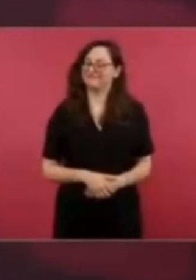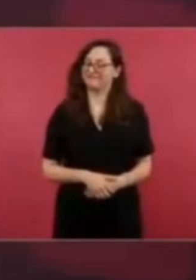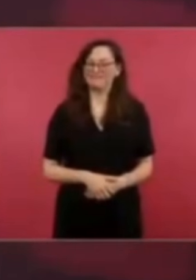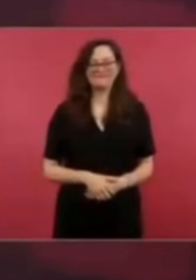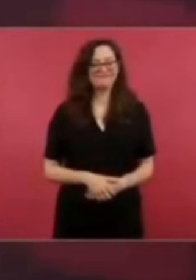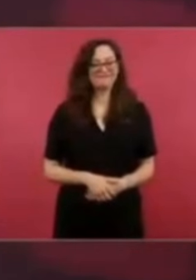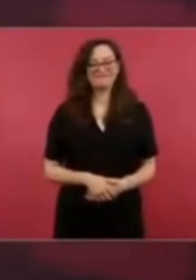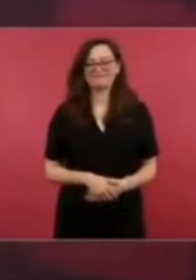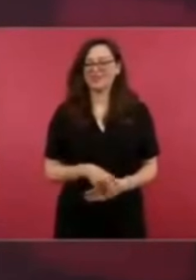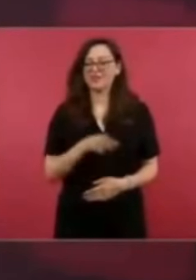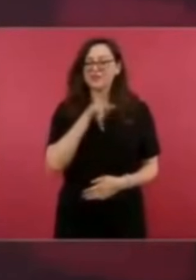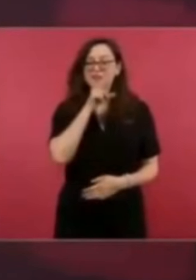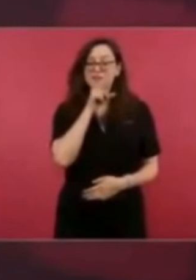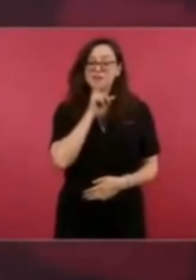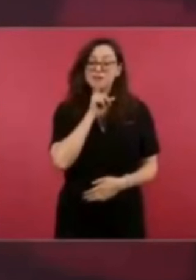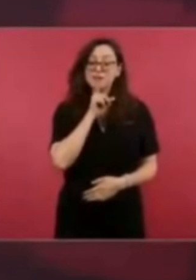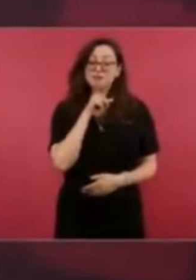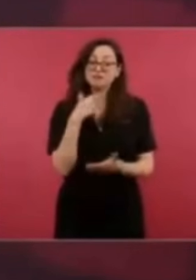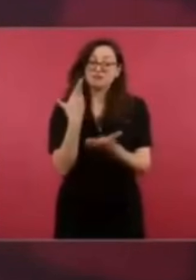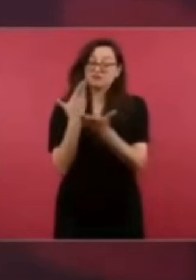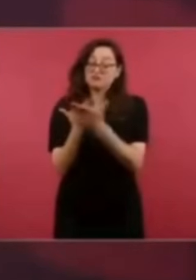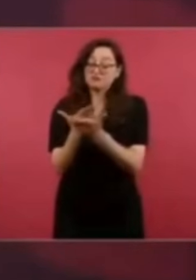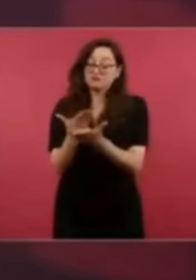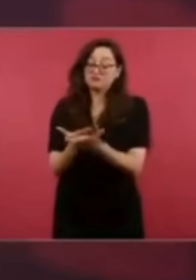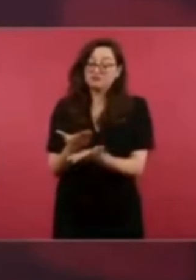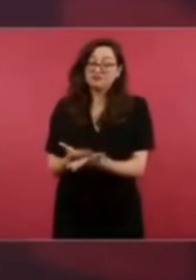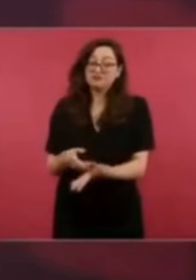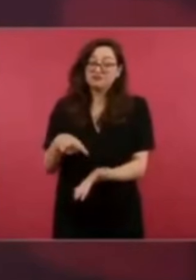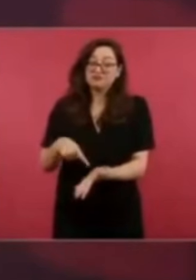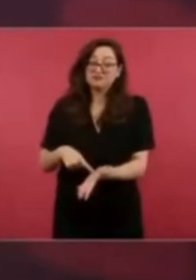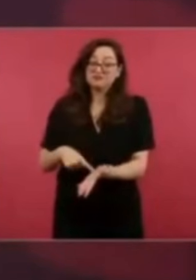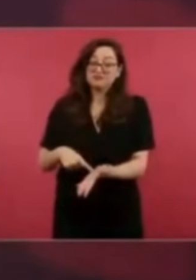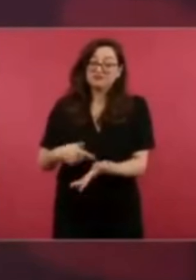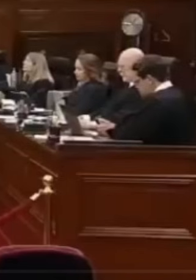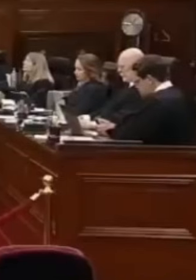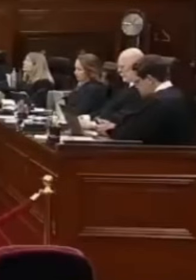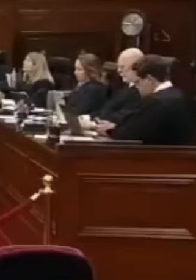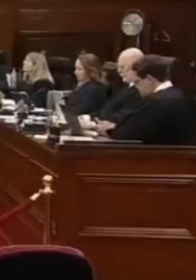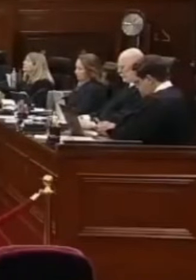de acuerdo con los documentos que nosotros tenemos, pues no es posible.